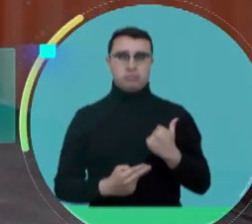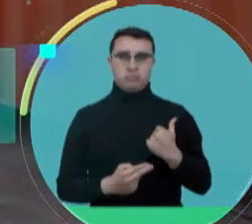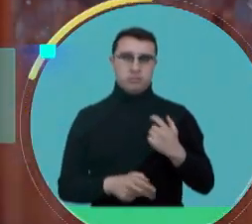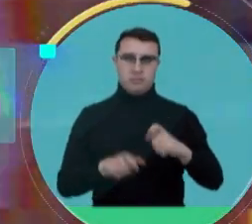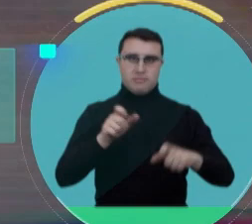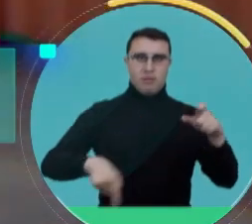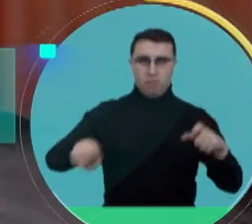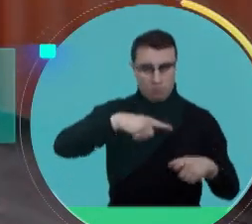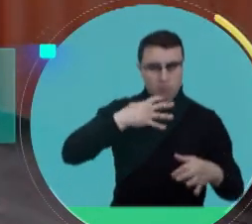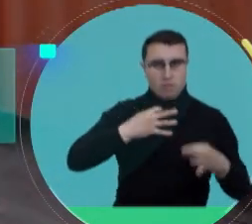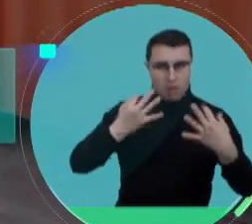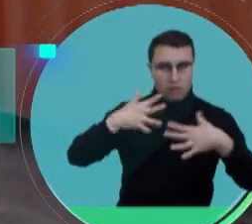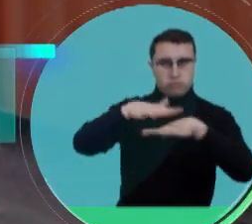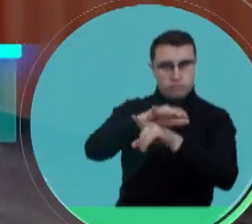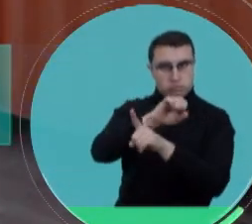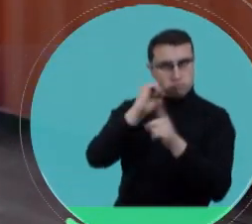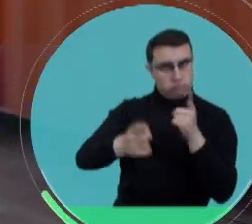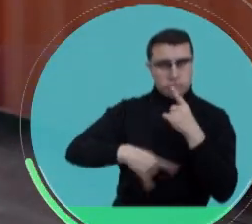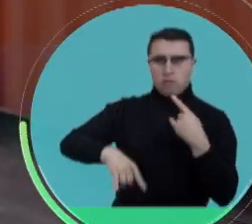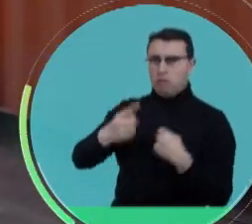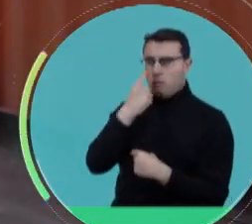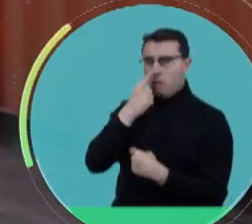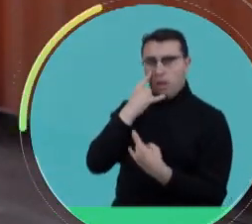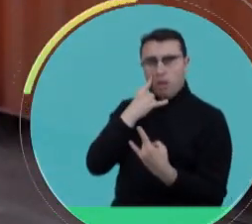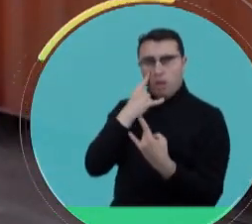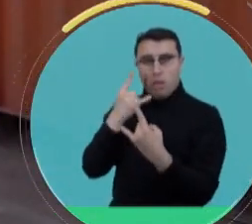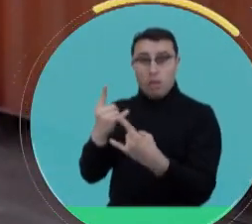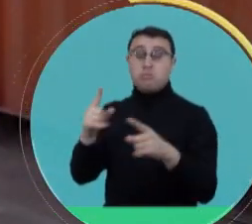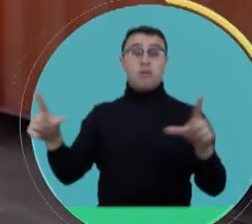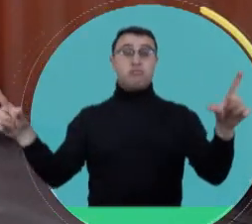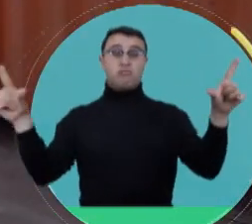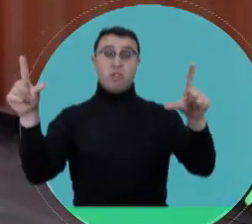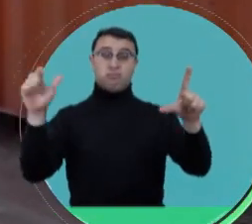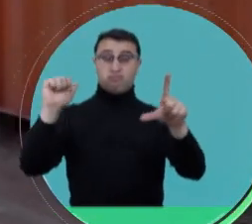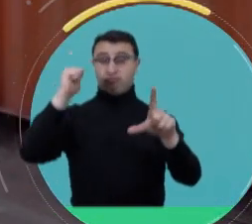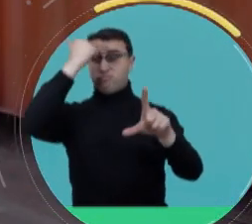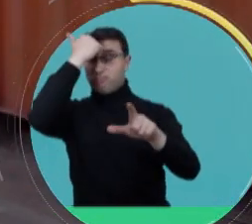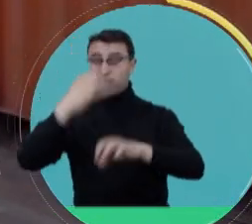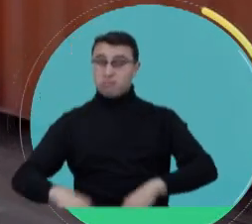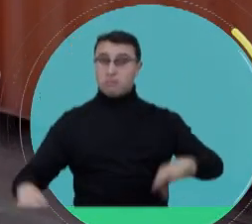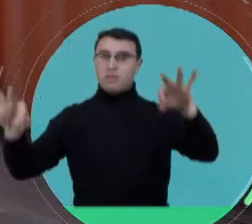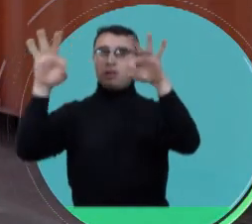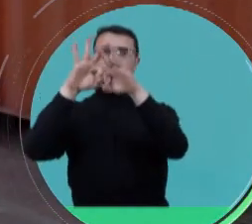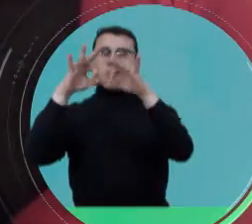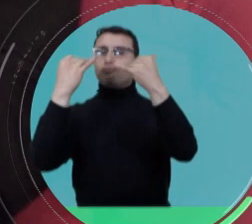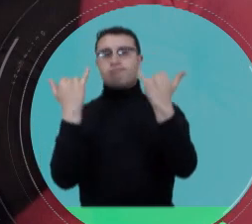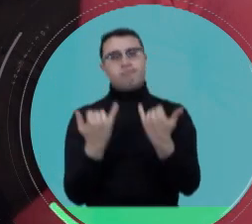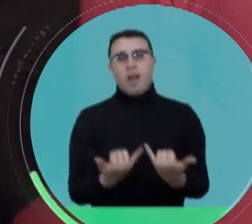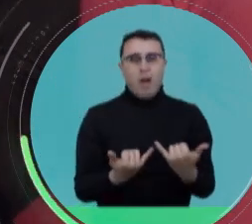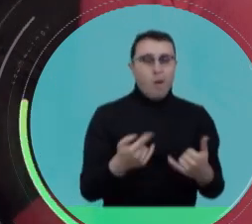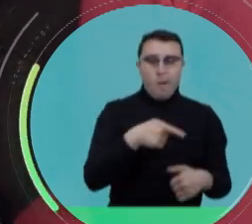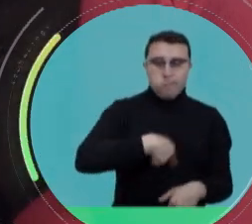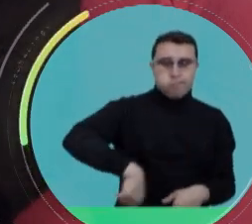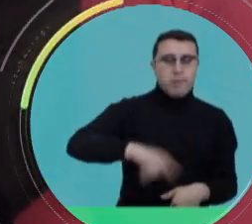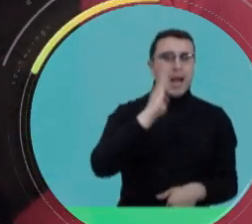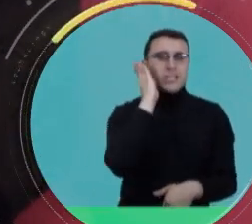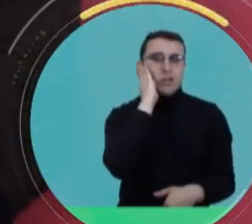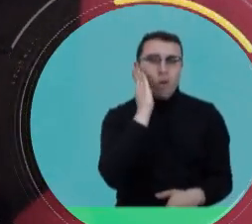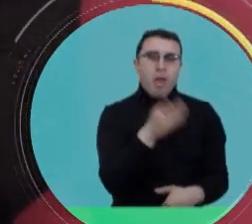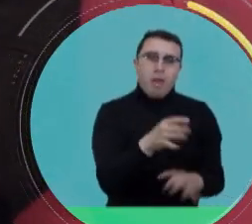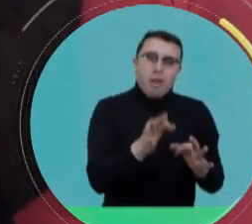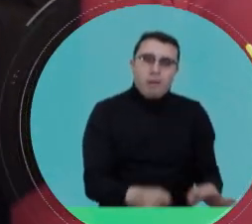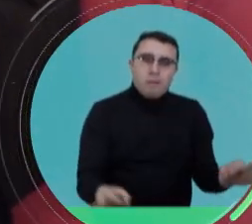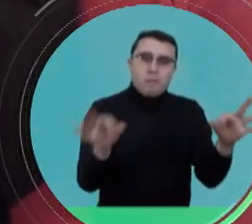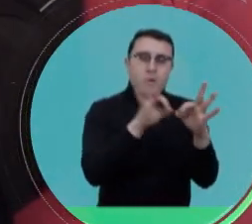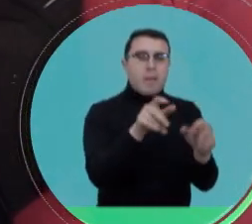digital y la gente realmente sí consume redes sociales eh la primera pantalla ya dejó de ser la televisión la primera pantalla son